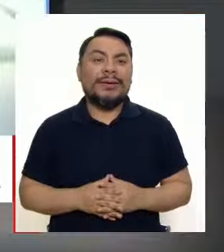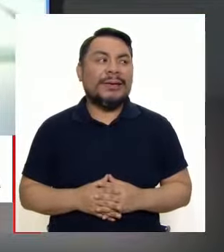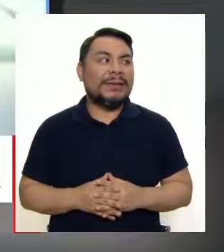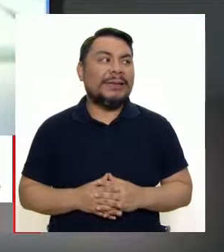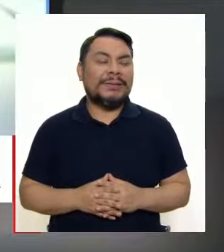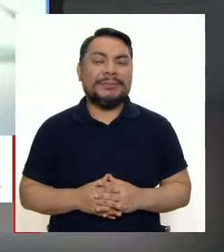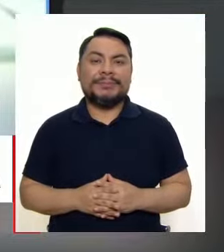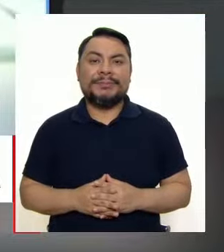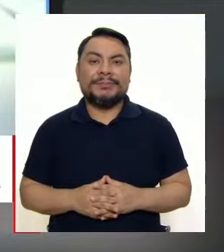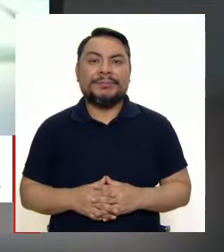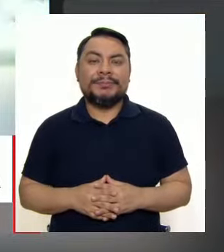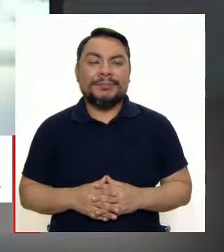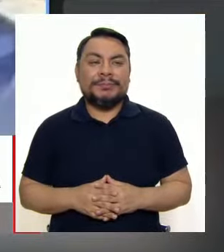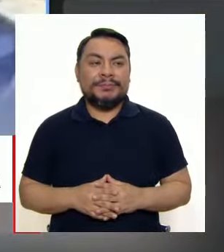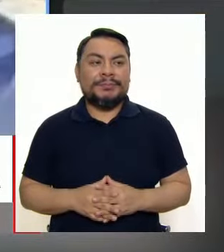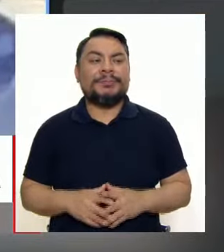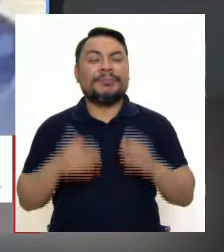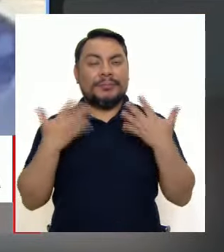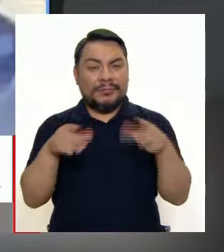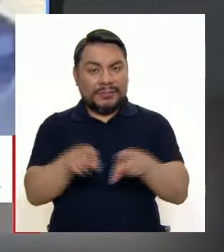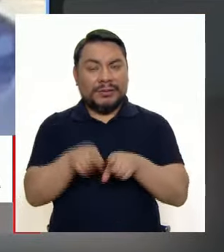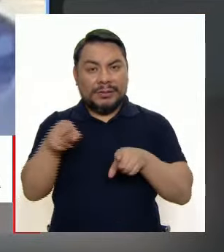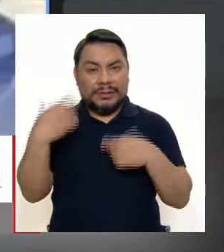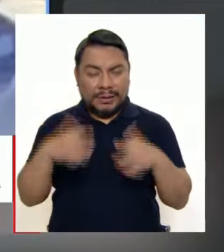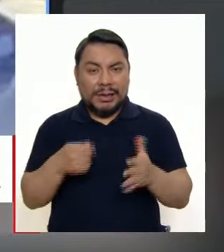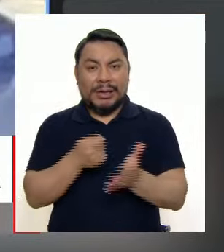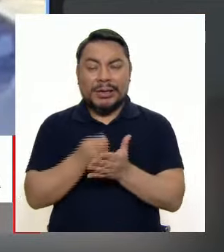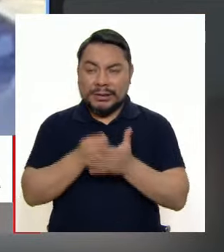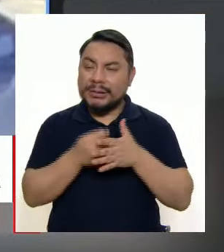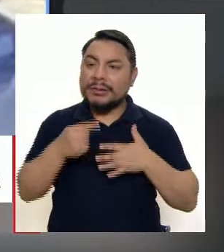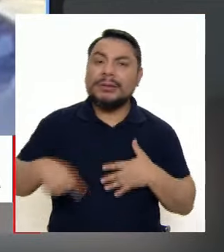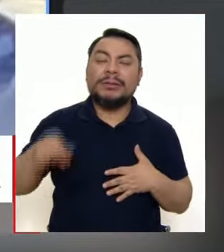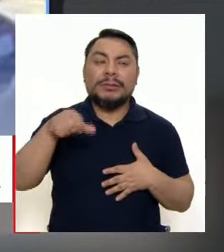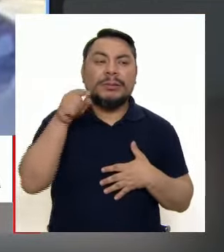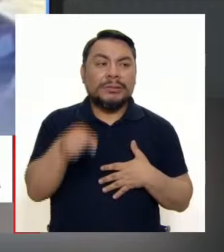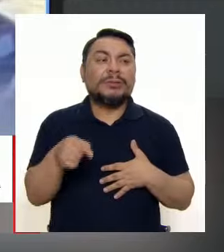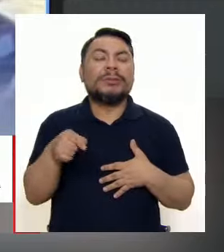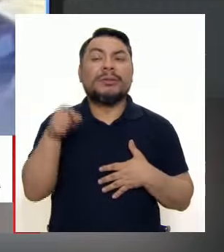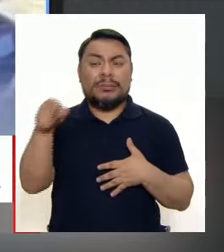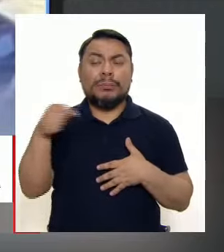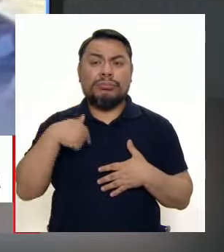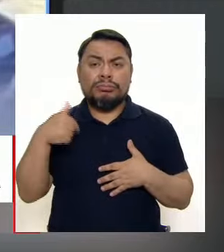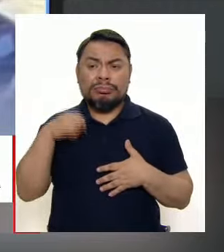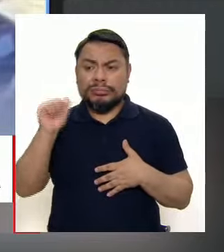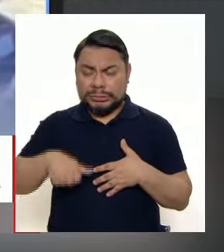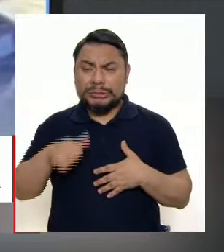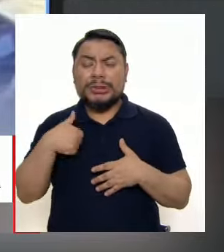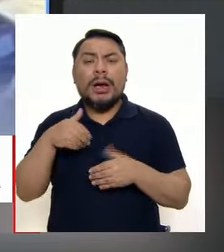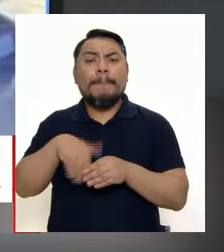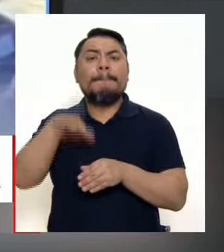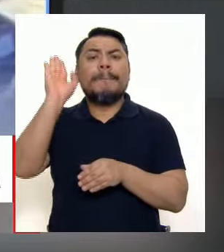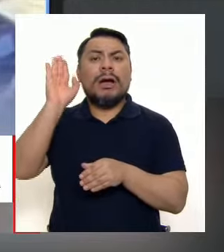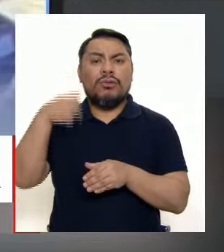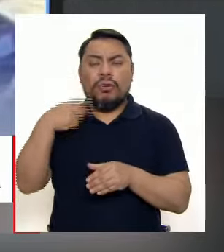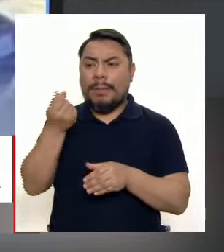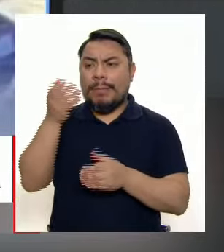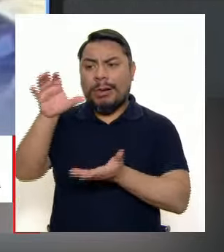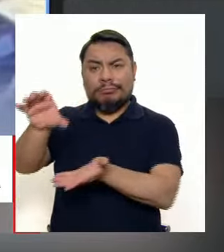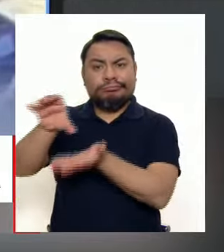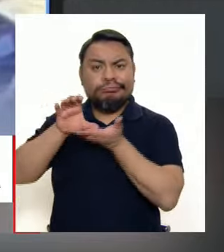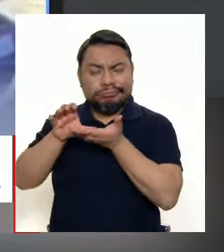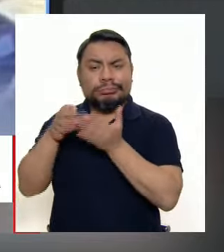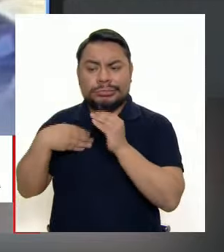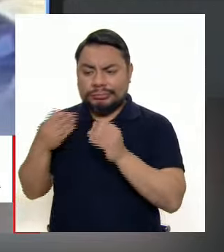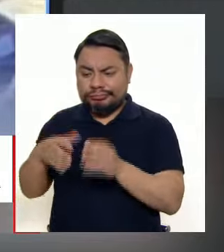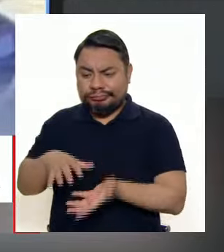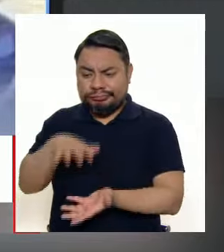moquegua bueno ya yo tenía el dinero una vez que lo traía en del banco lo tenía guardado en una caja fuerte que tenía lo sacaba ahí y normalment se